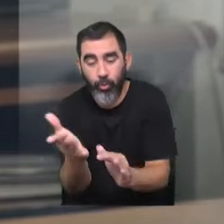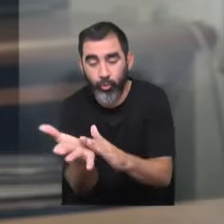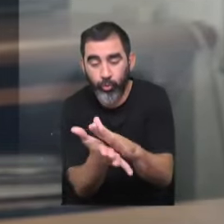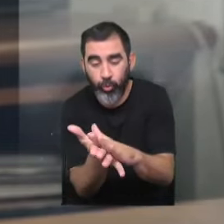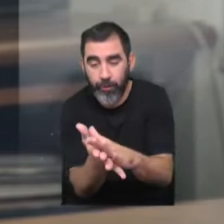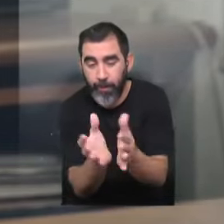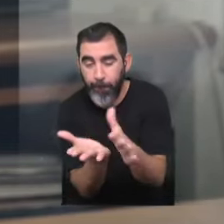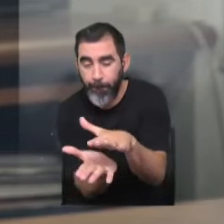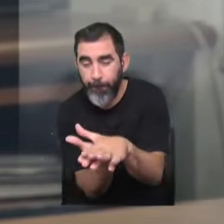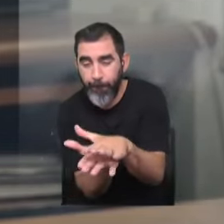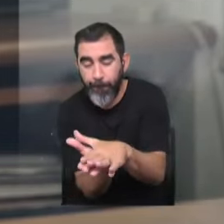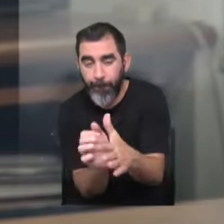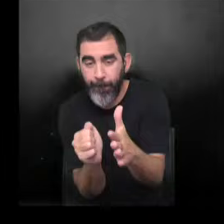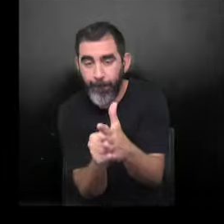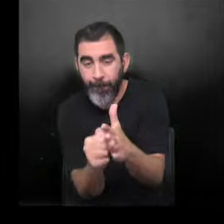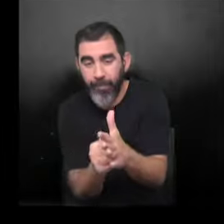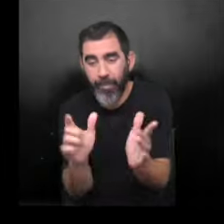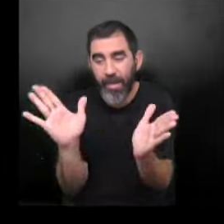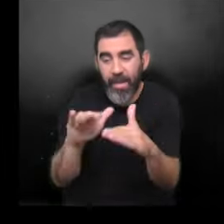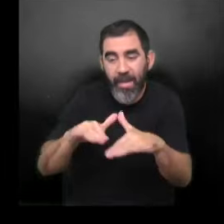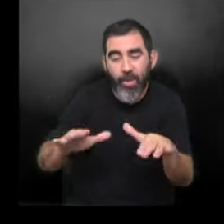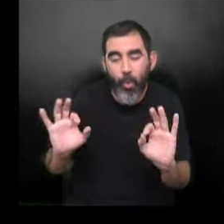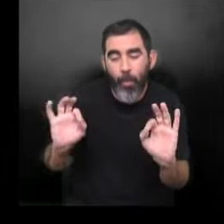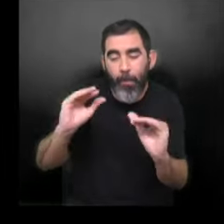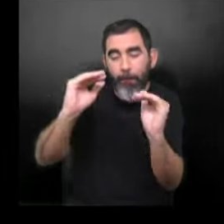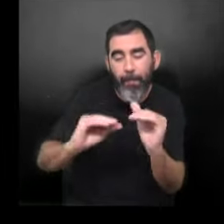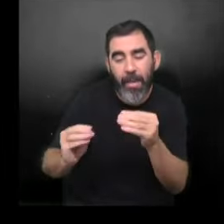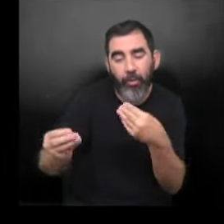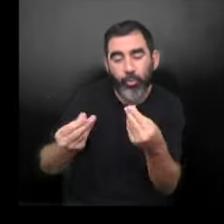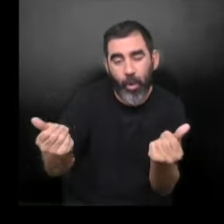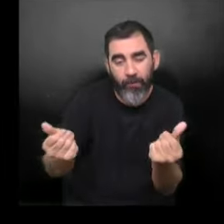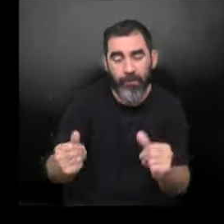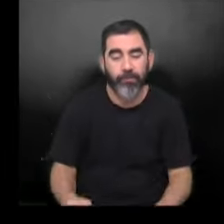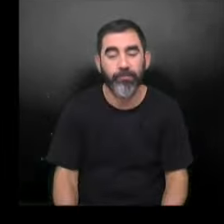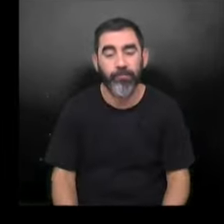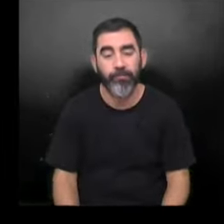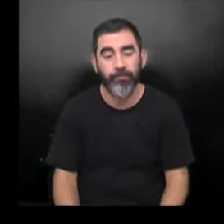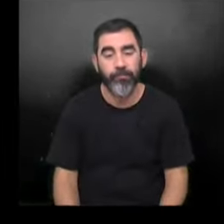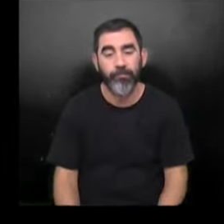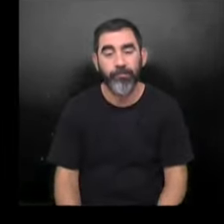más presión, este niño no tenga tanta presión, por ejemplo, y viceversa.